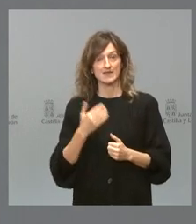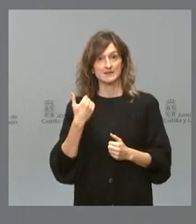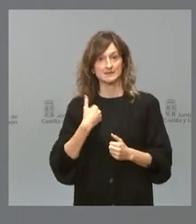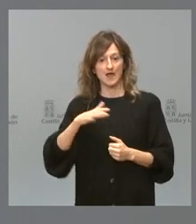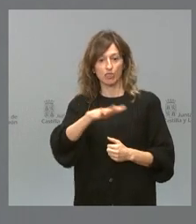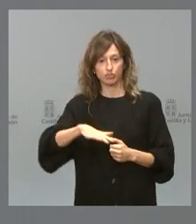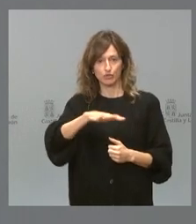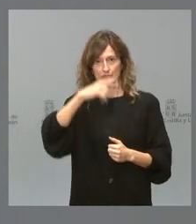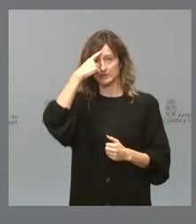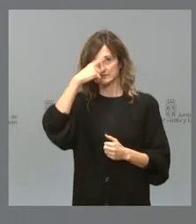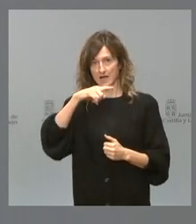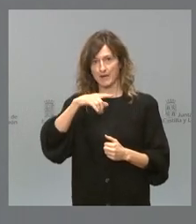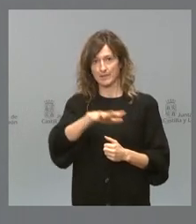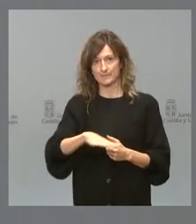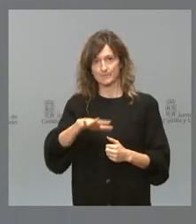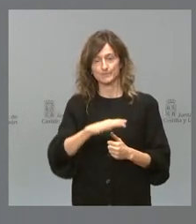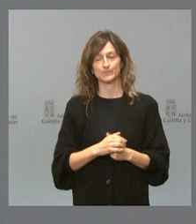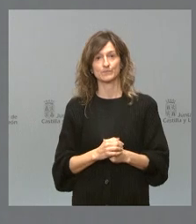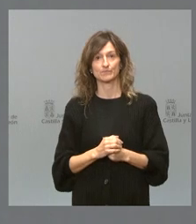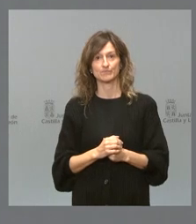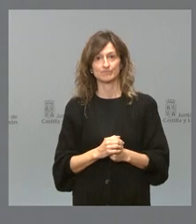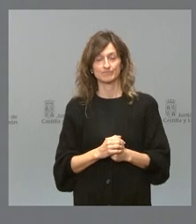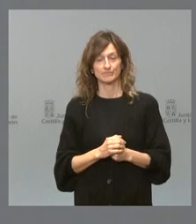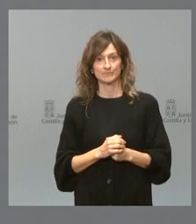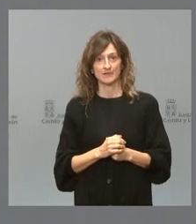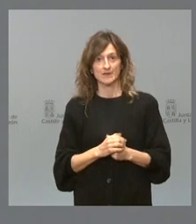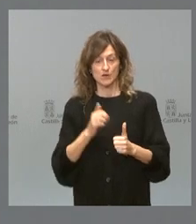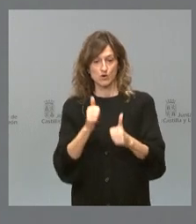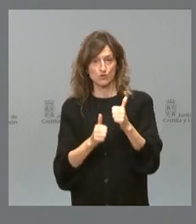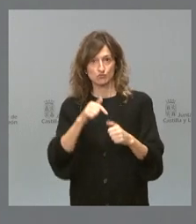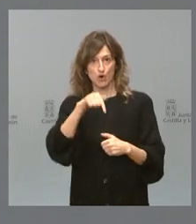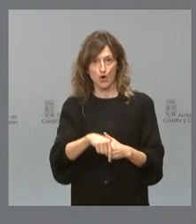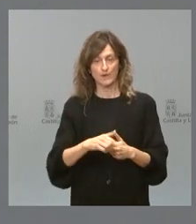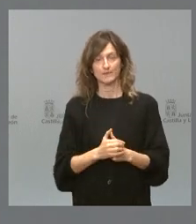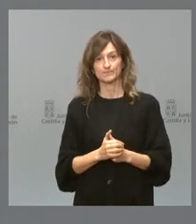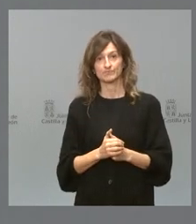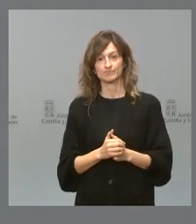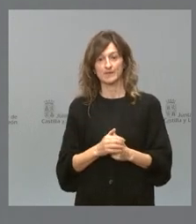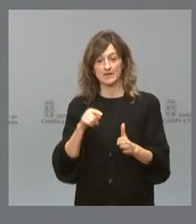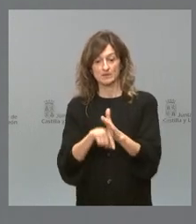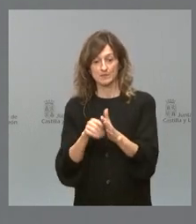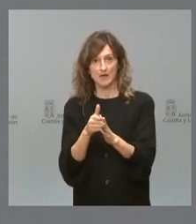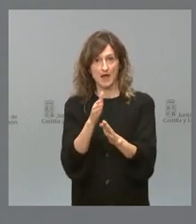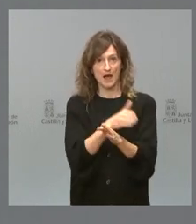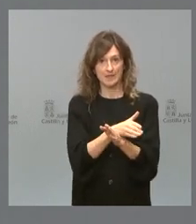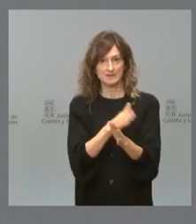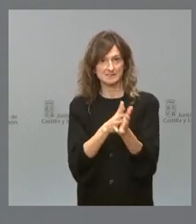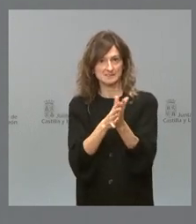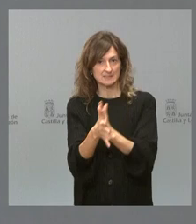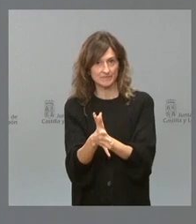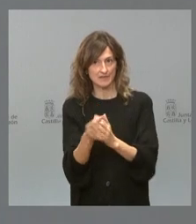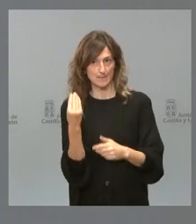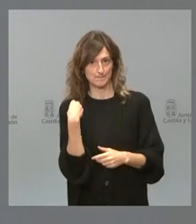y el impulso se hace en el momento de hoy y qué supone esta tramitación anticipada que es la pregunta a ustedes que